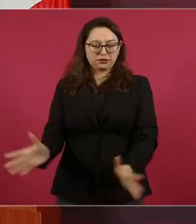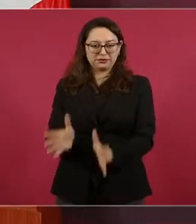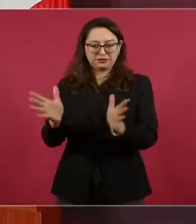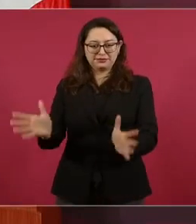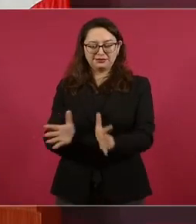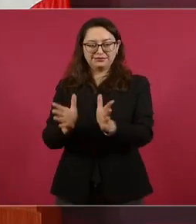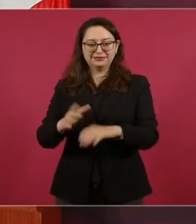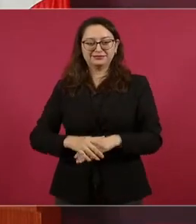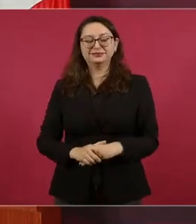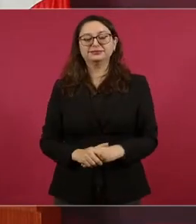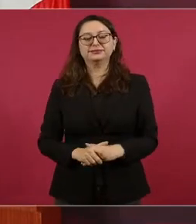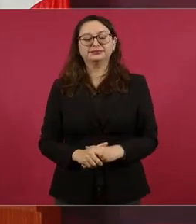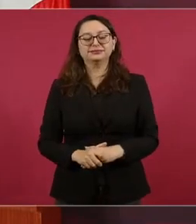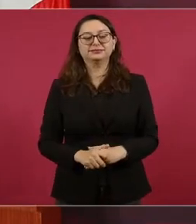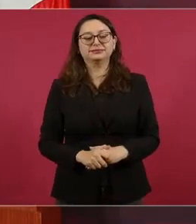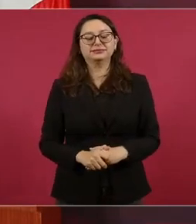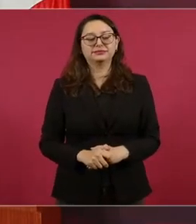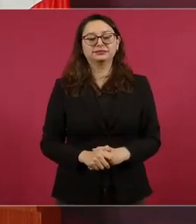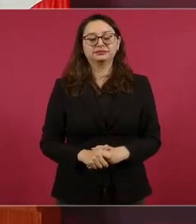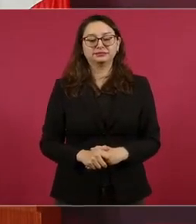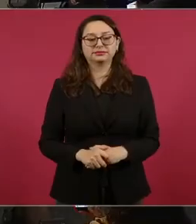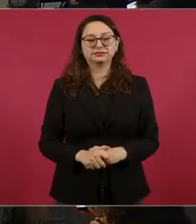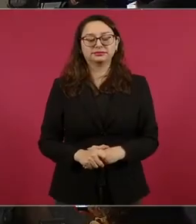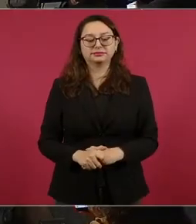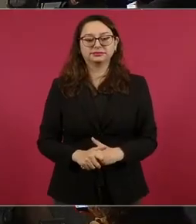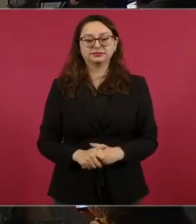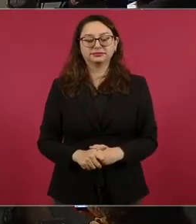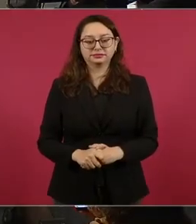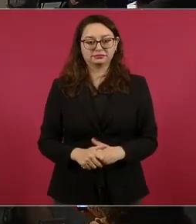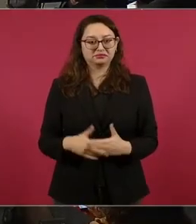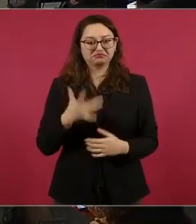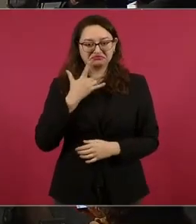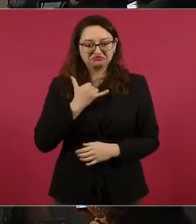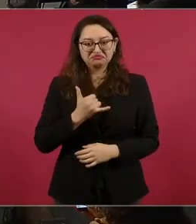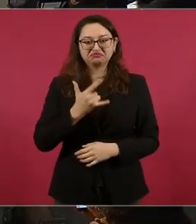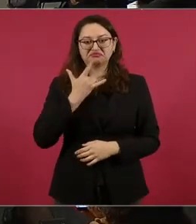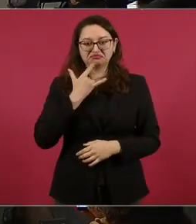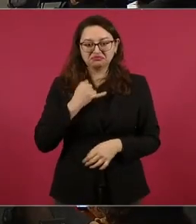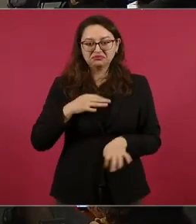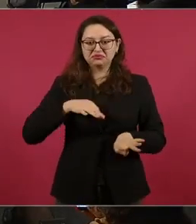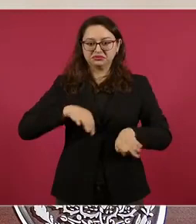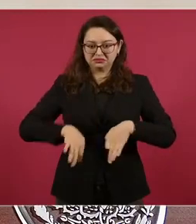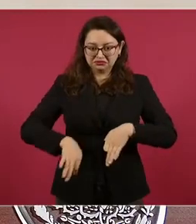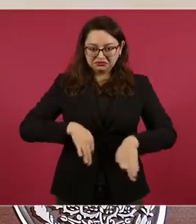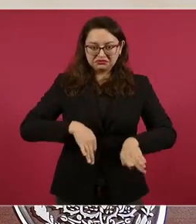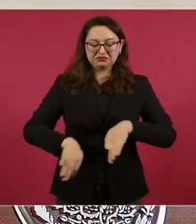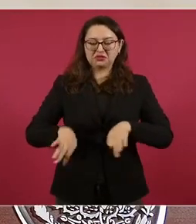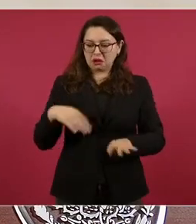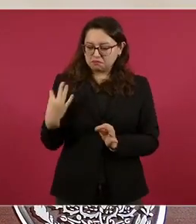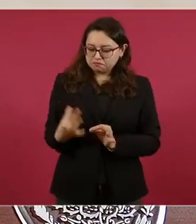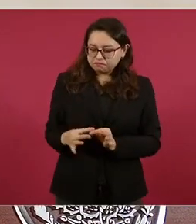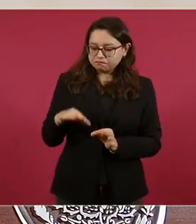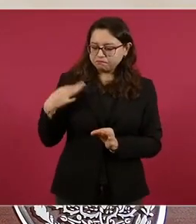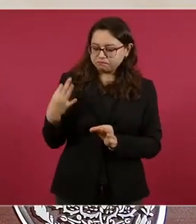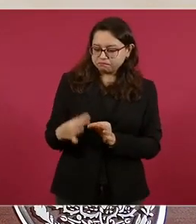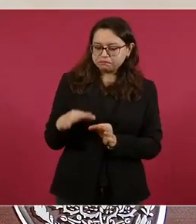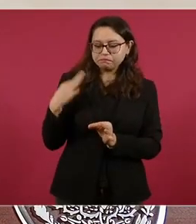deportistas el día de hoy por todo el esfuerzo que hacen la